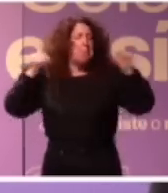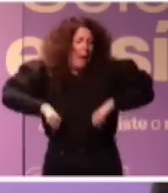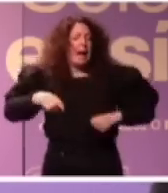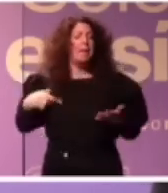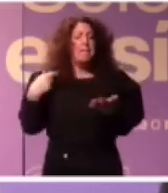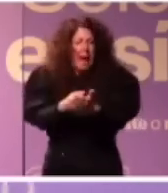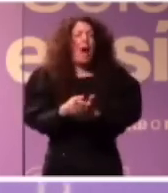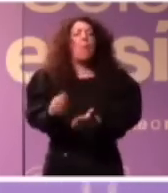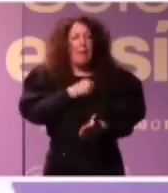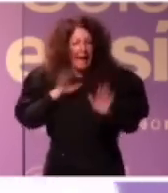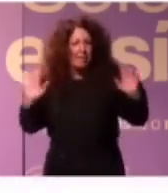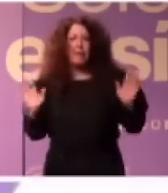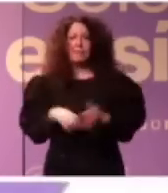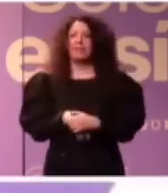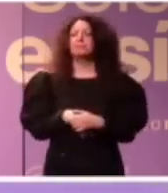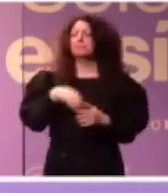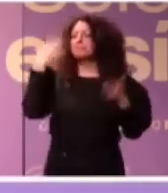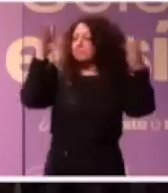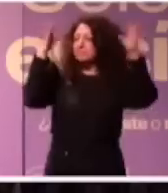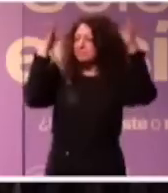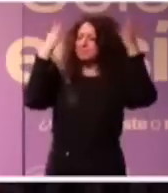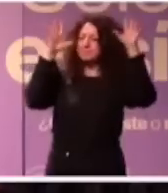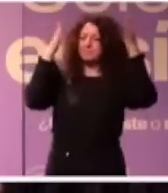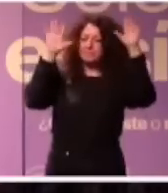pena porque estamos avanzando en derechos.